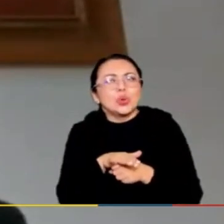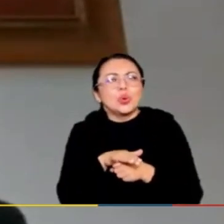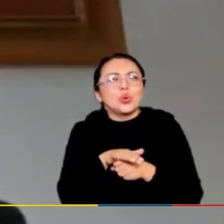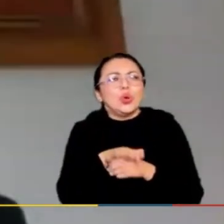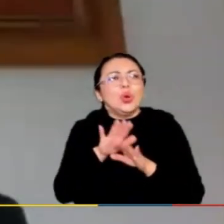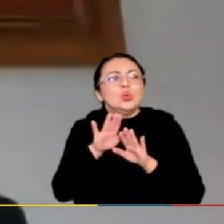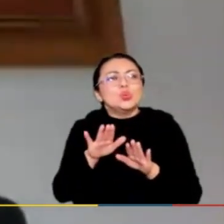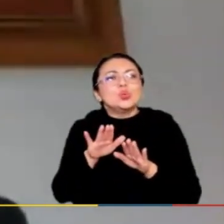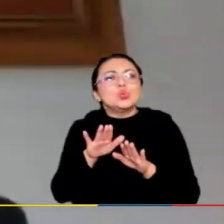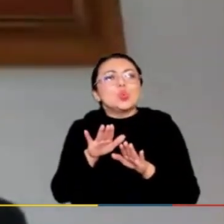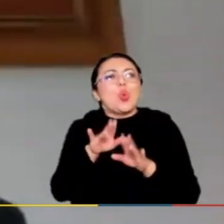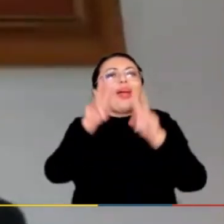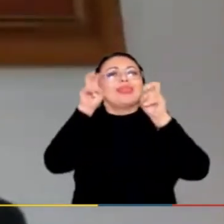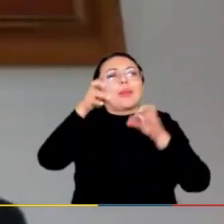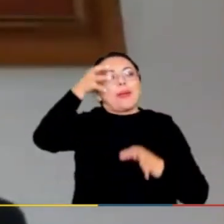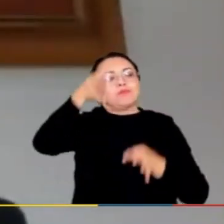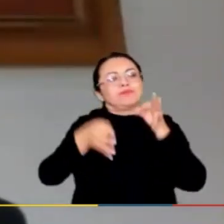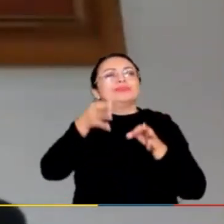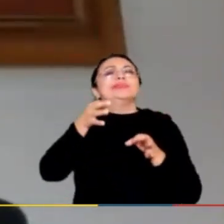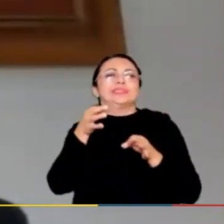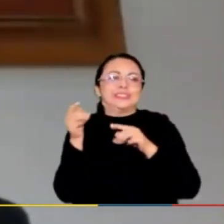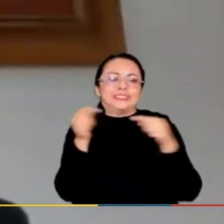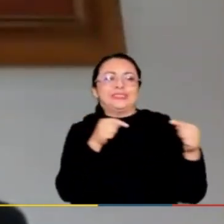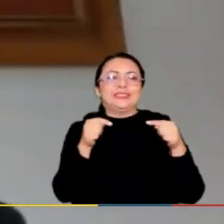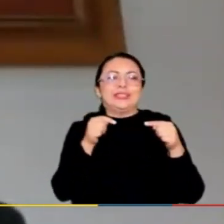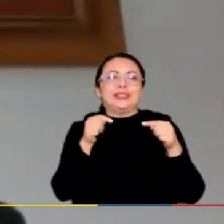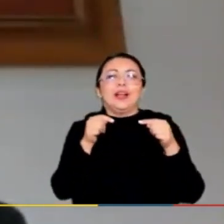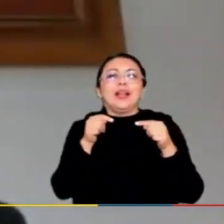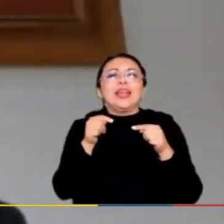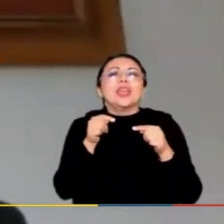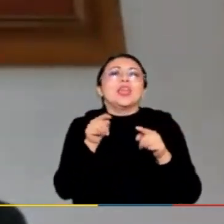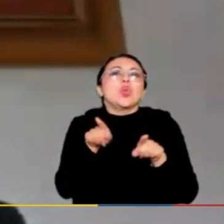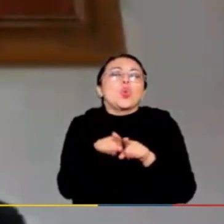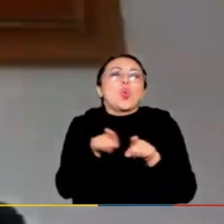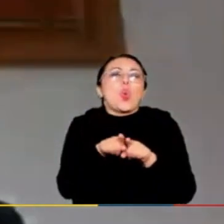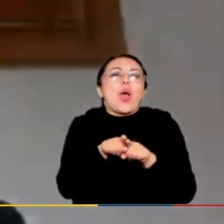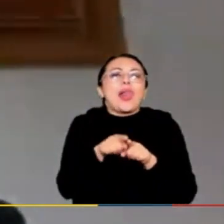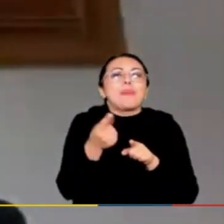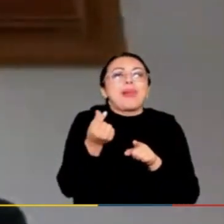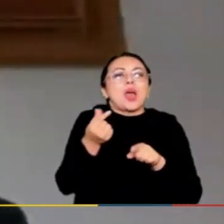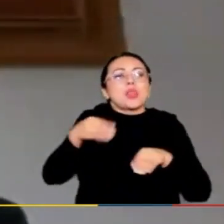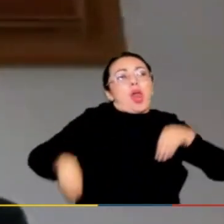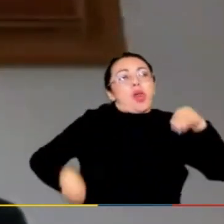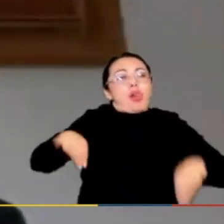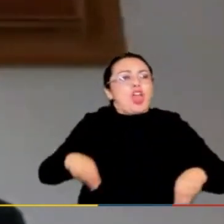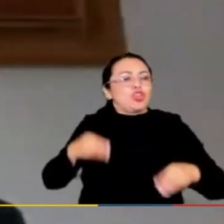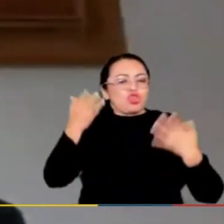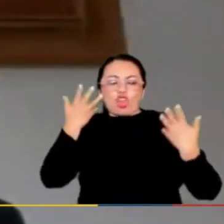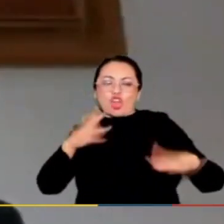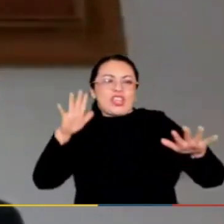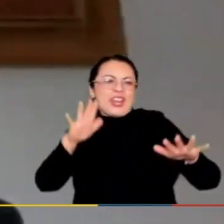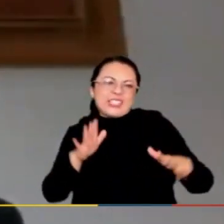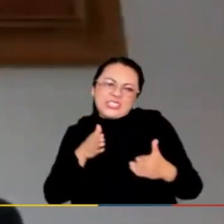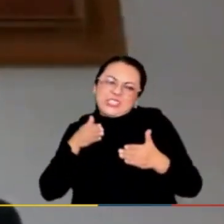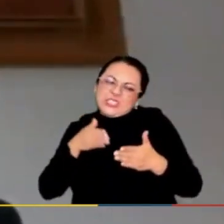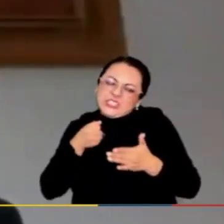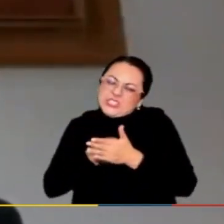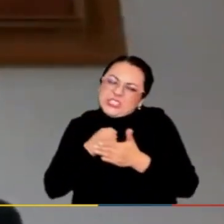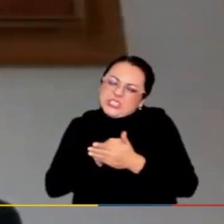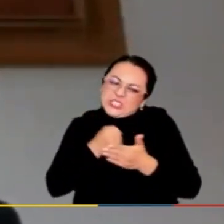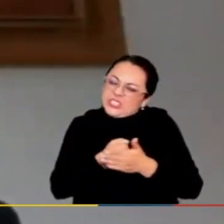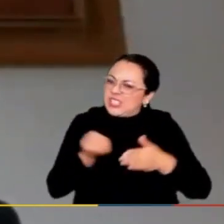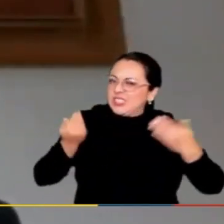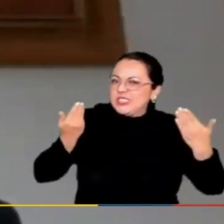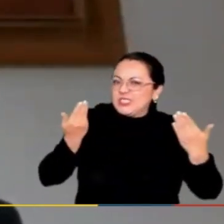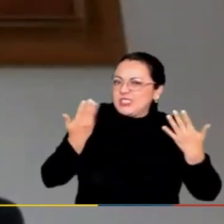valor jurídico que se acaba de mencionar superior, que es la lucha contra el lavado de activos, que si bien es cierto, es un valor superior, no deja o